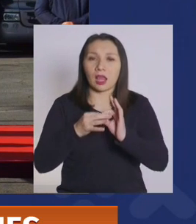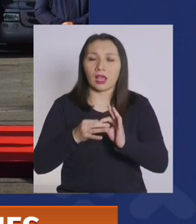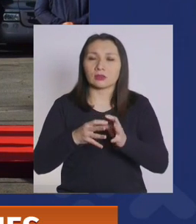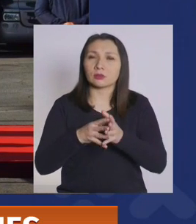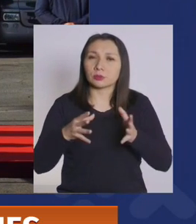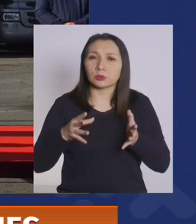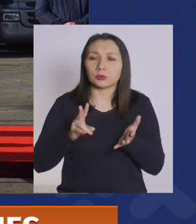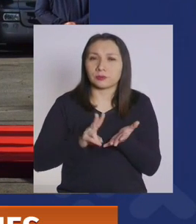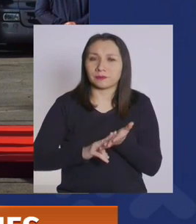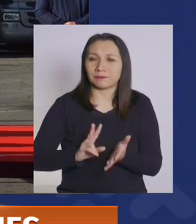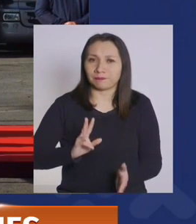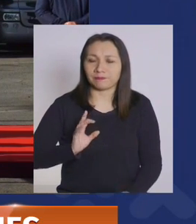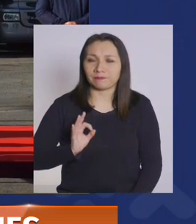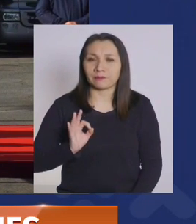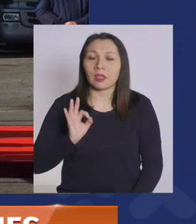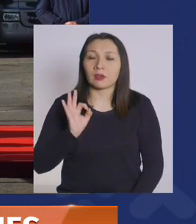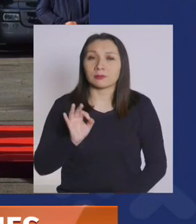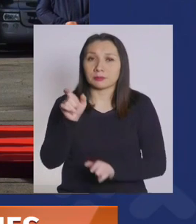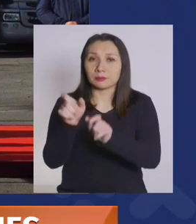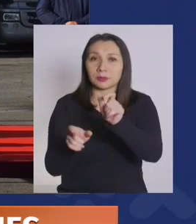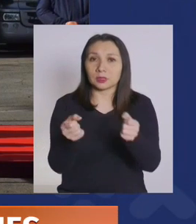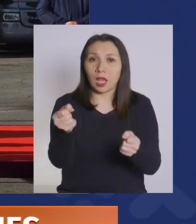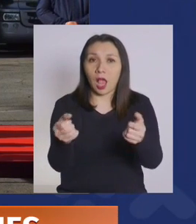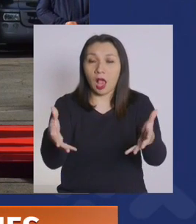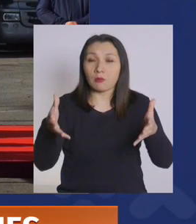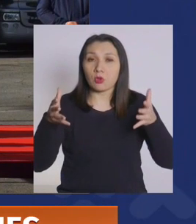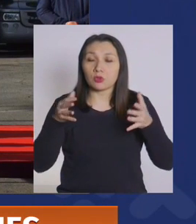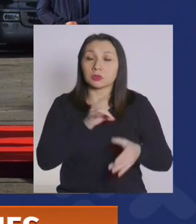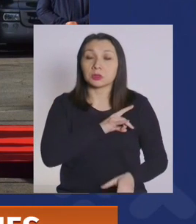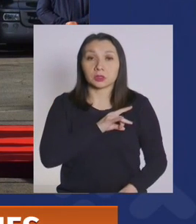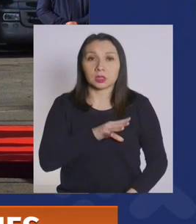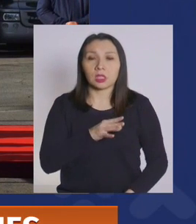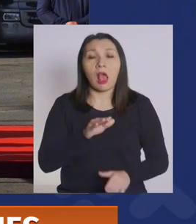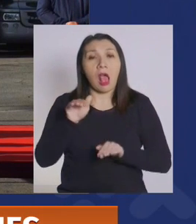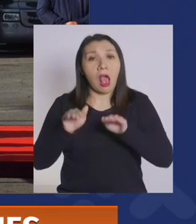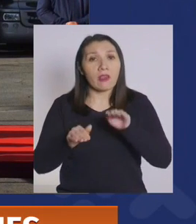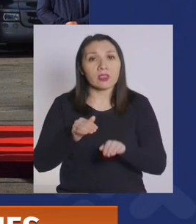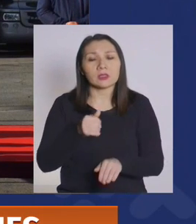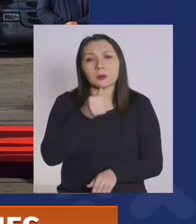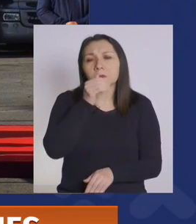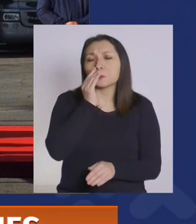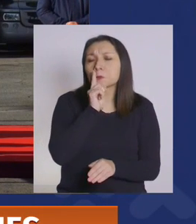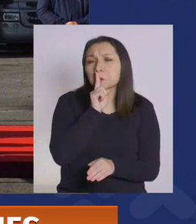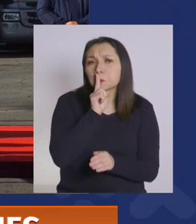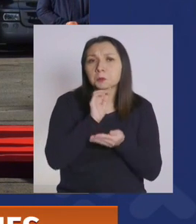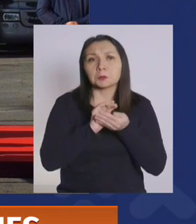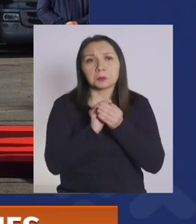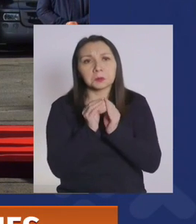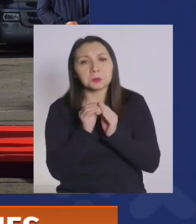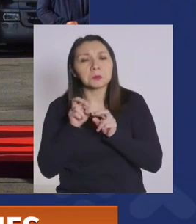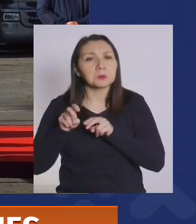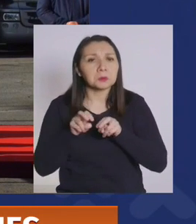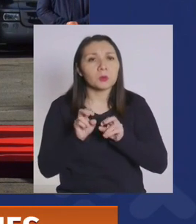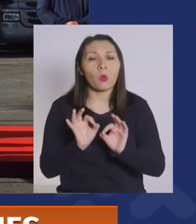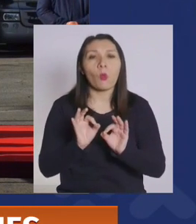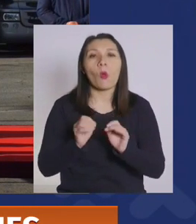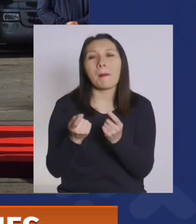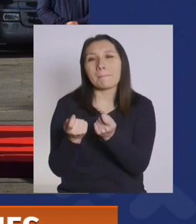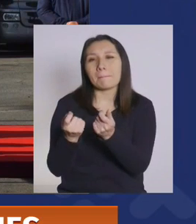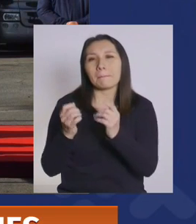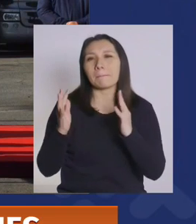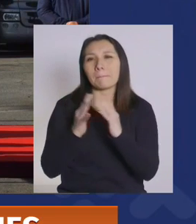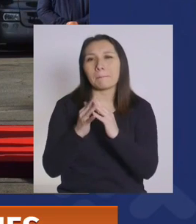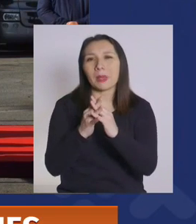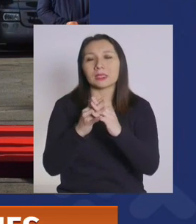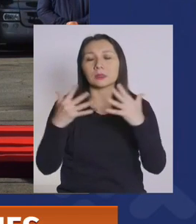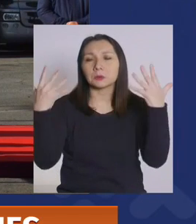sinceramente, porque los camioneros de Chile, a veces en forma silenciosa, han sido parte de ese verdadero ejército